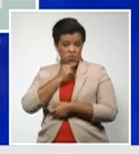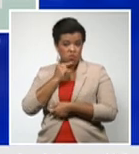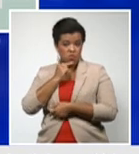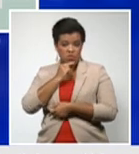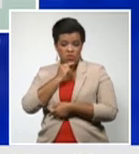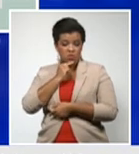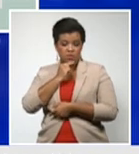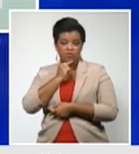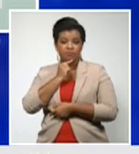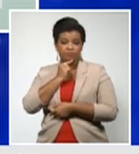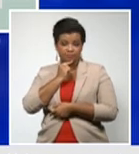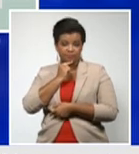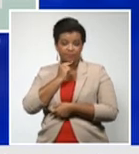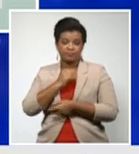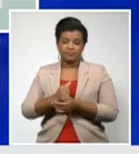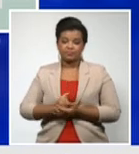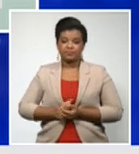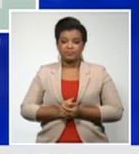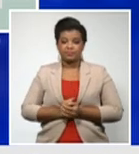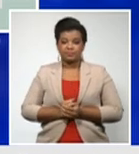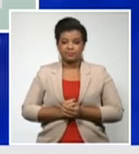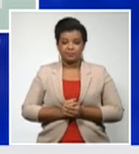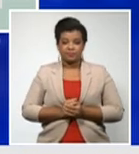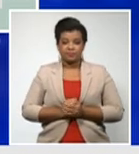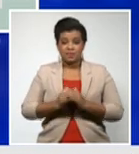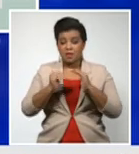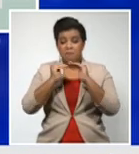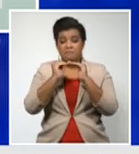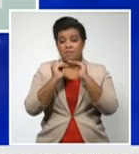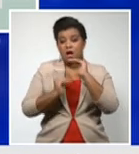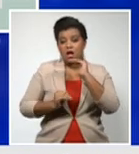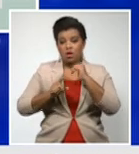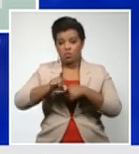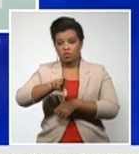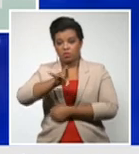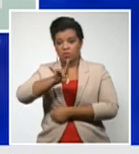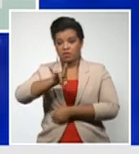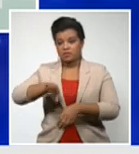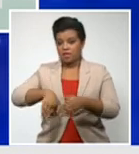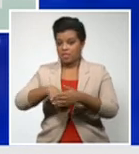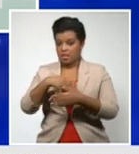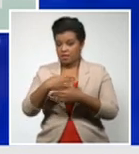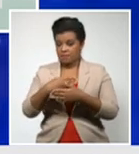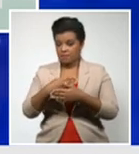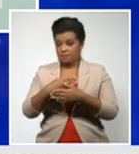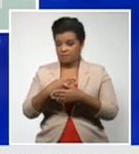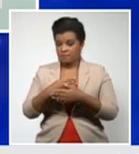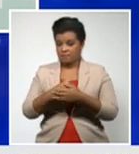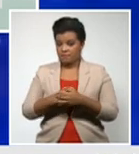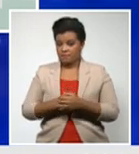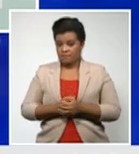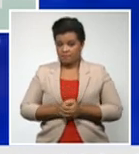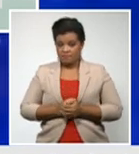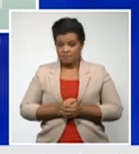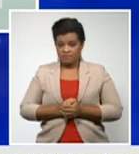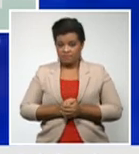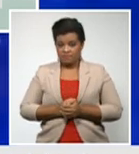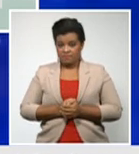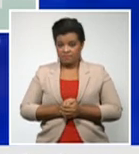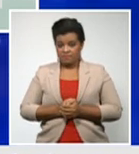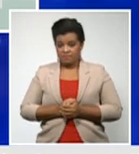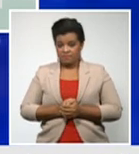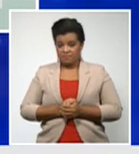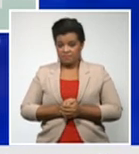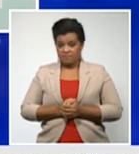roja que hay ahí, que es la más baja de los últimos 15 días. No es que uno no quiera ensombrecer el pronóstico, pero de